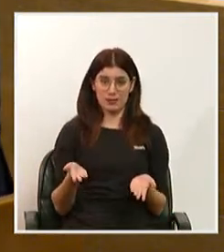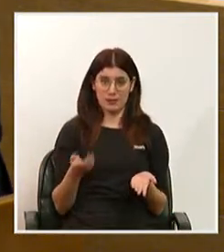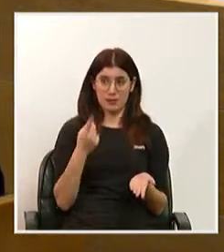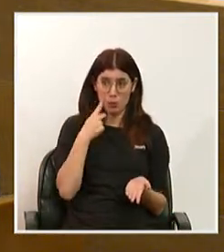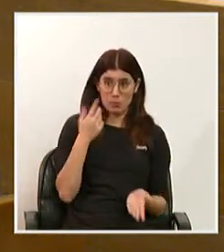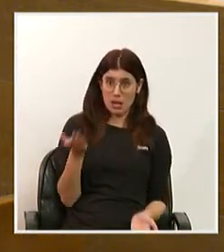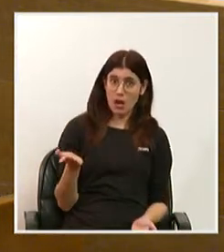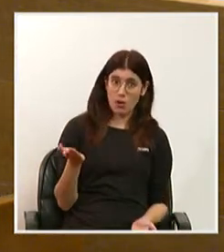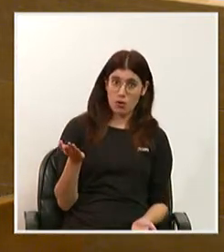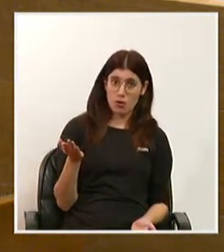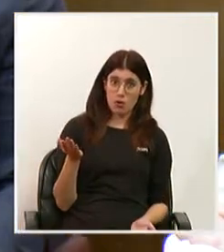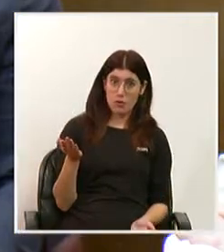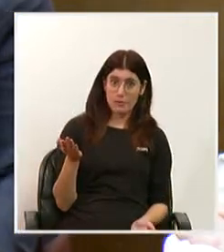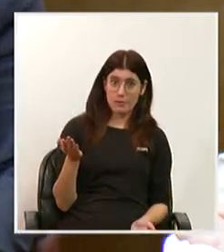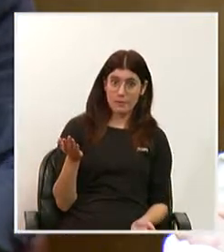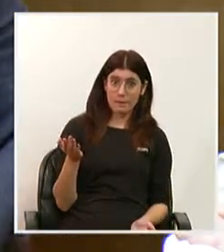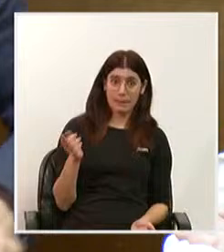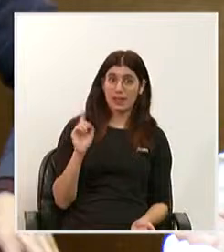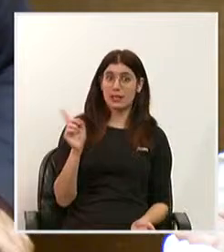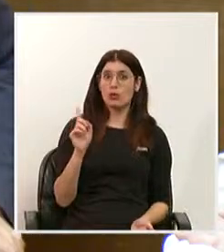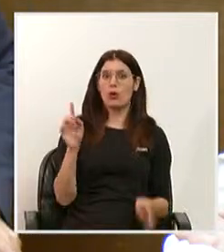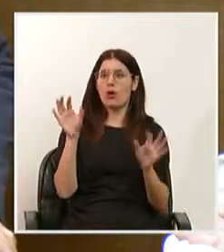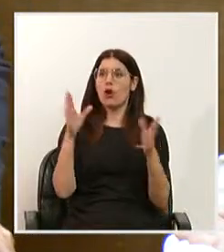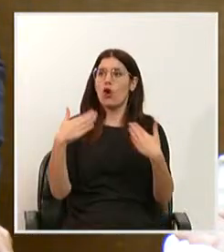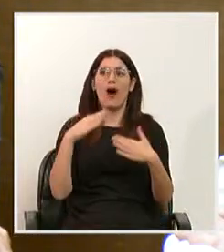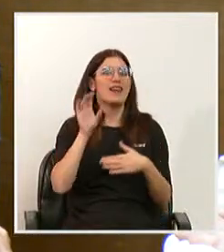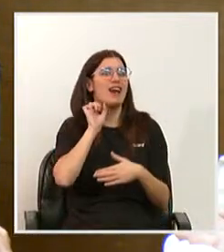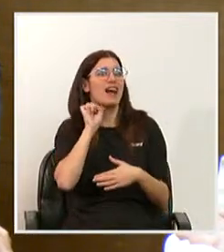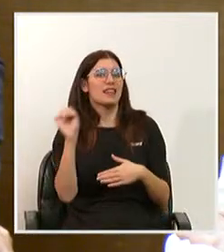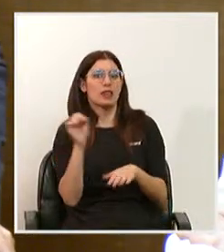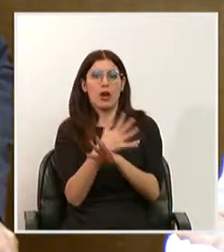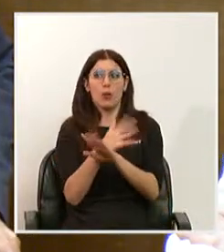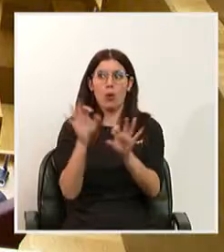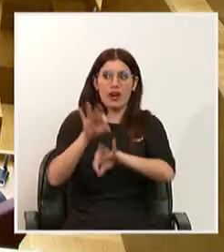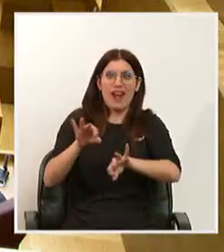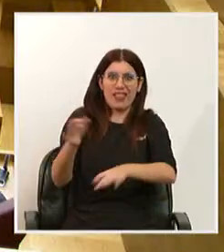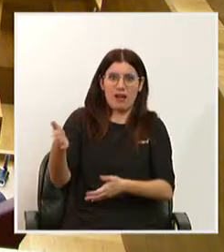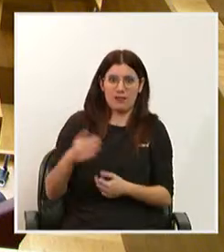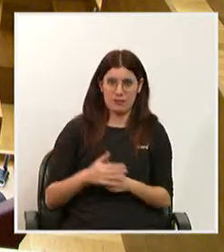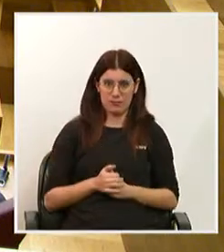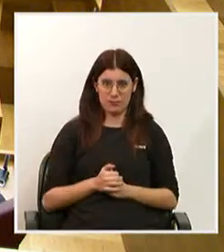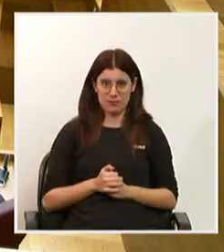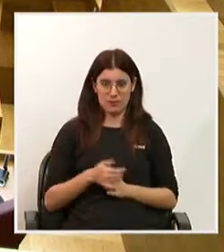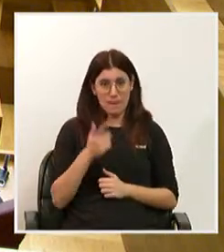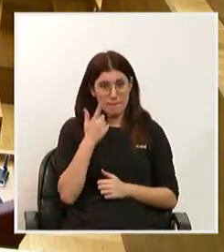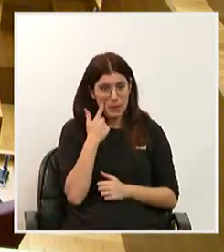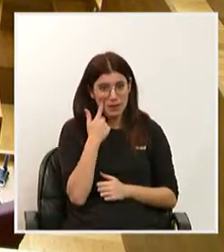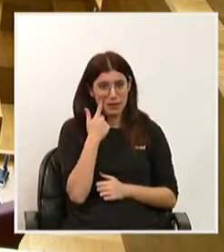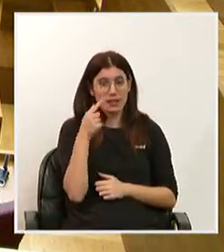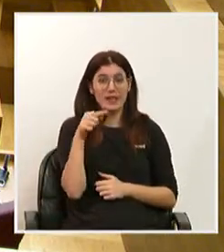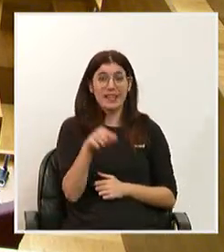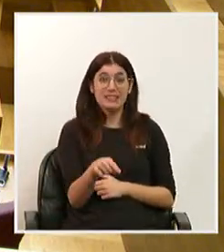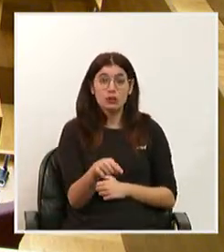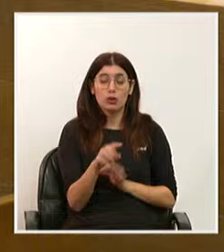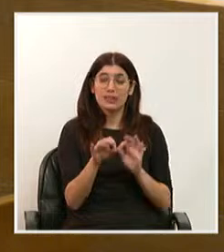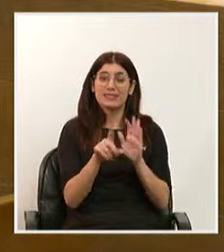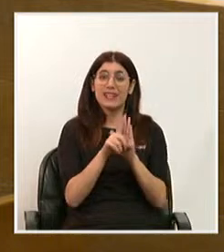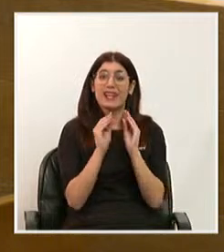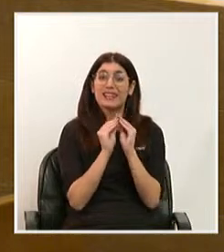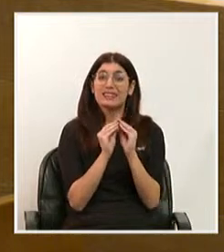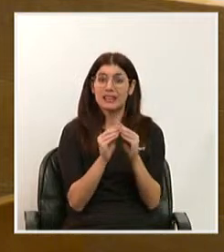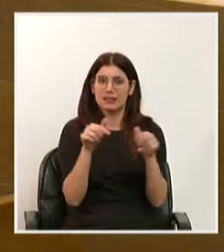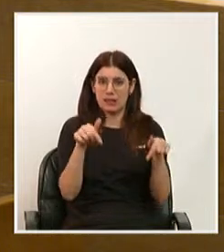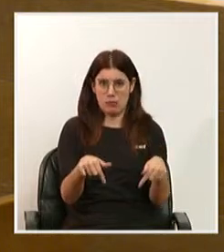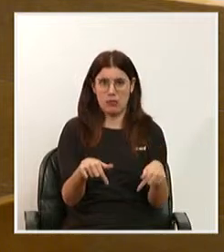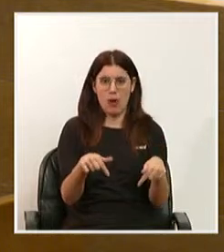y resulta que que no tiene ninguna Adicción al juego mire esto es el legislativo aquí no